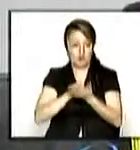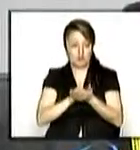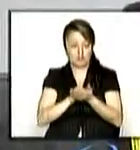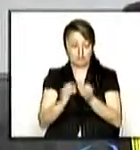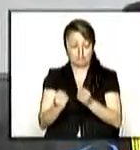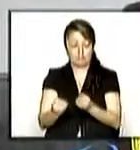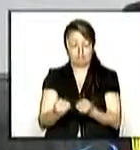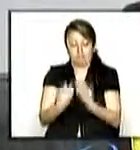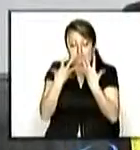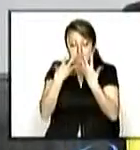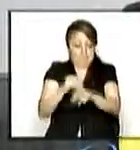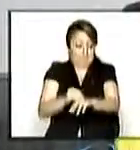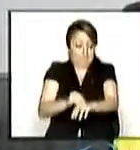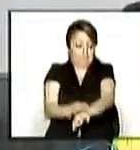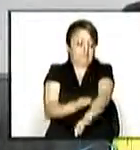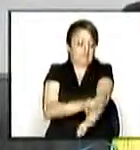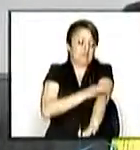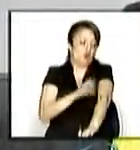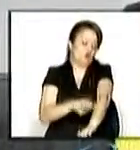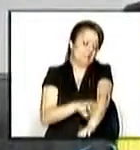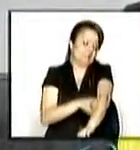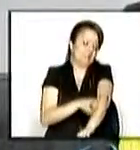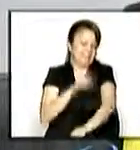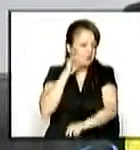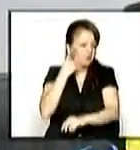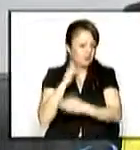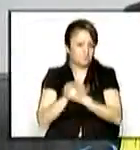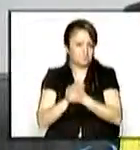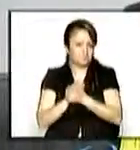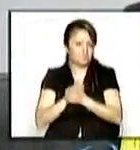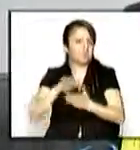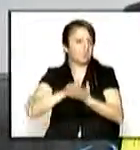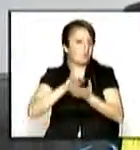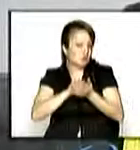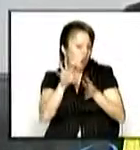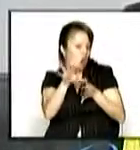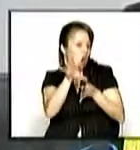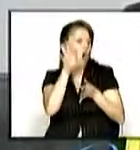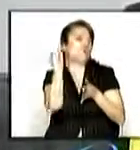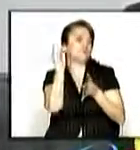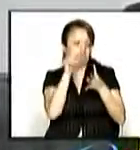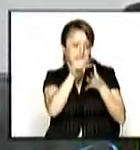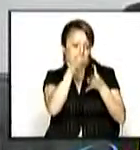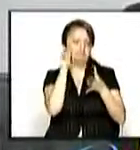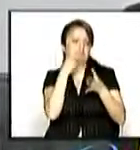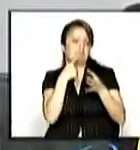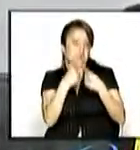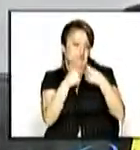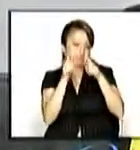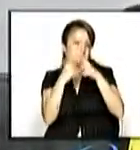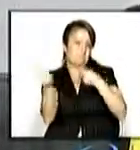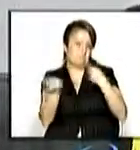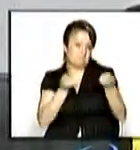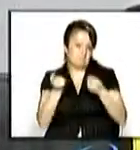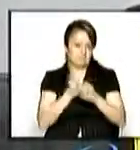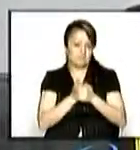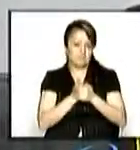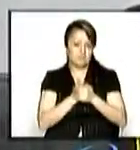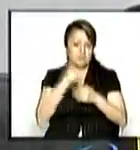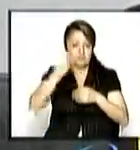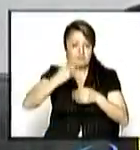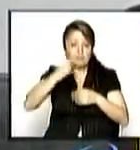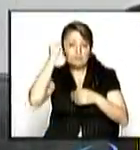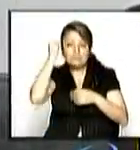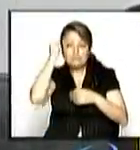reacción alérgica. Es una alternativa, es buena, hay que saberla manejar, no podemos siempre pensar en lo